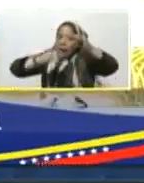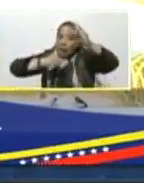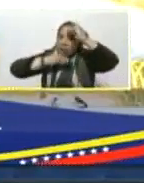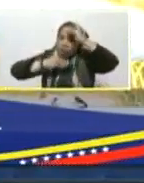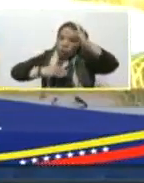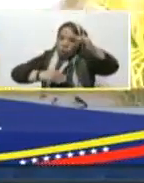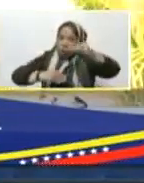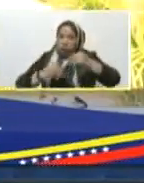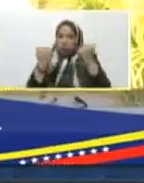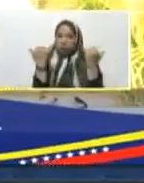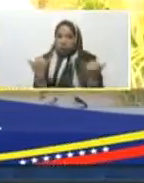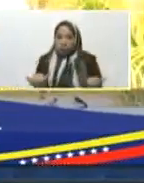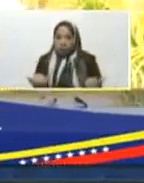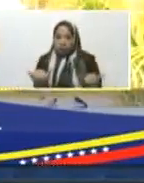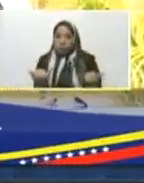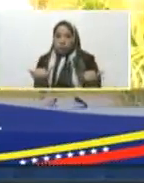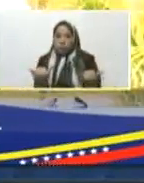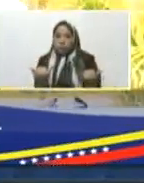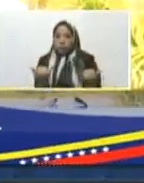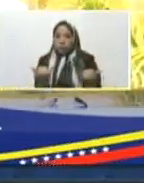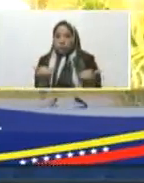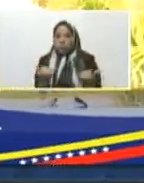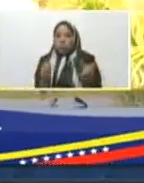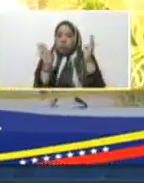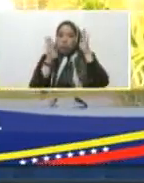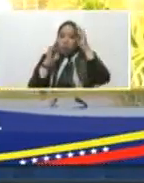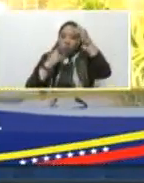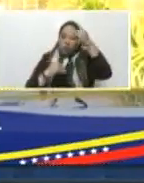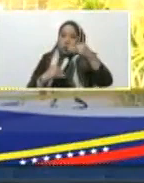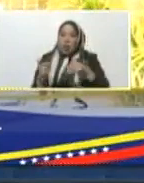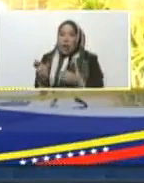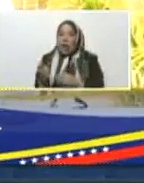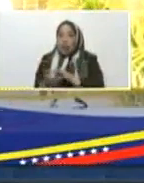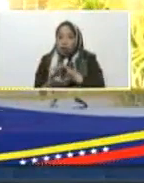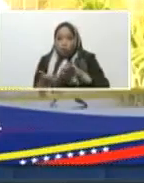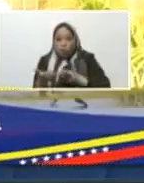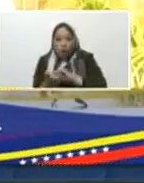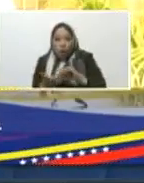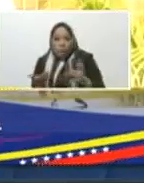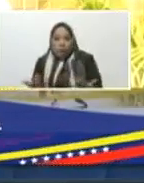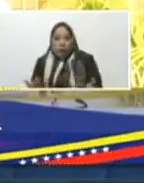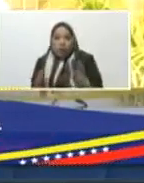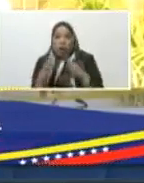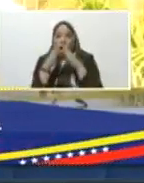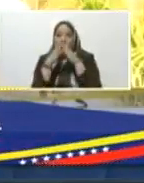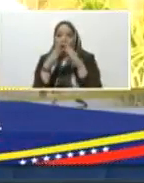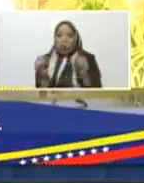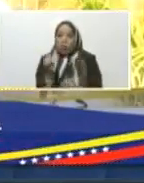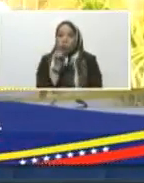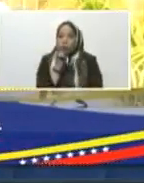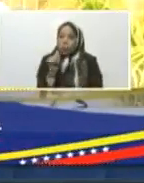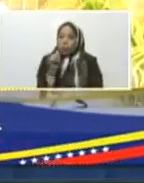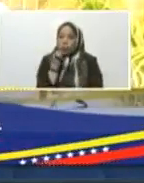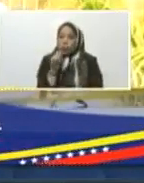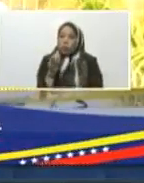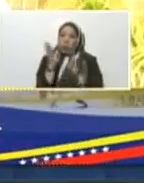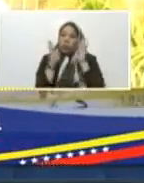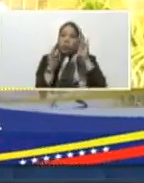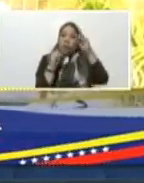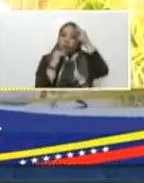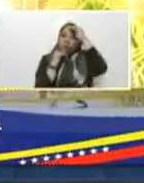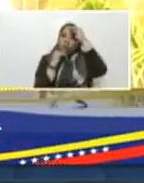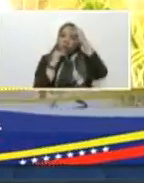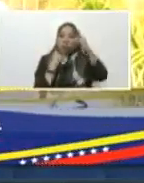Ya lo dije yo al llegar. Atender y resolver. Toda denuncia debe ser atendida